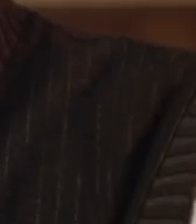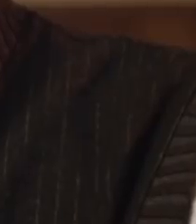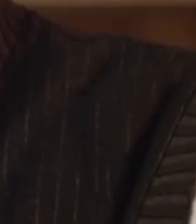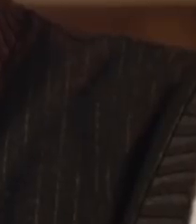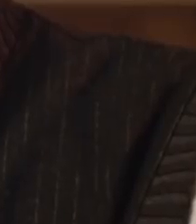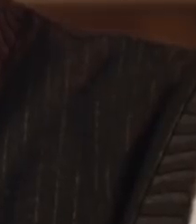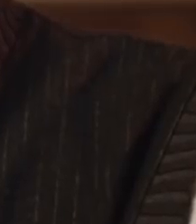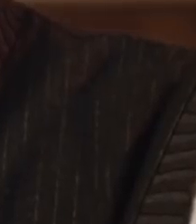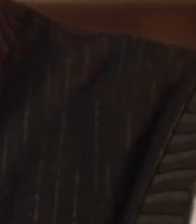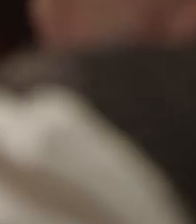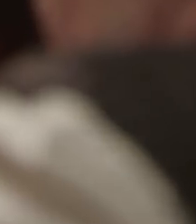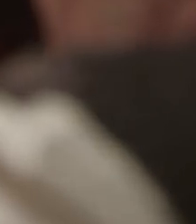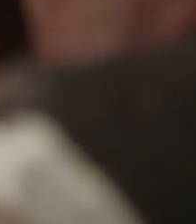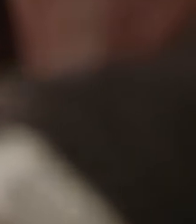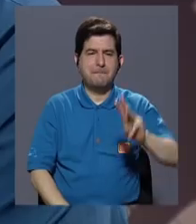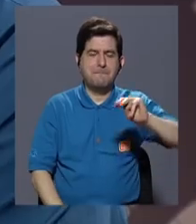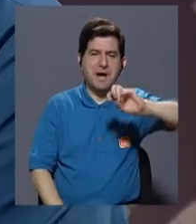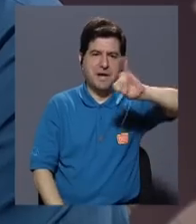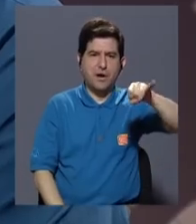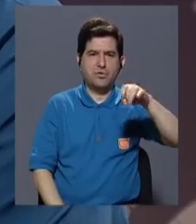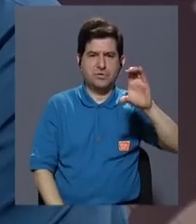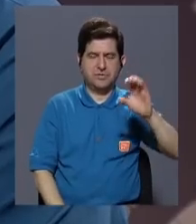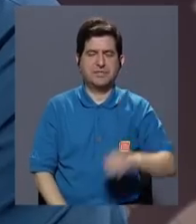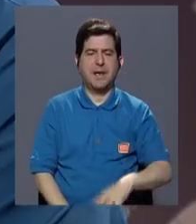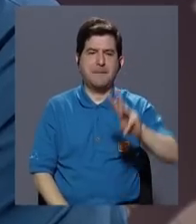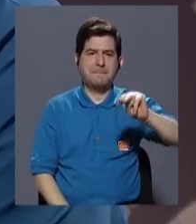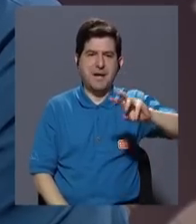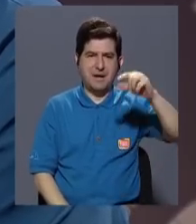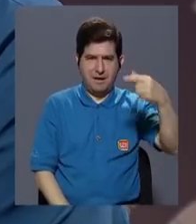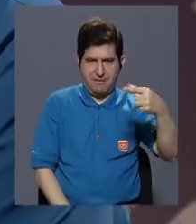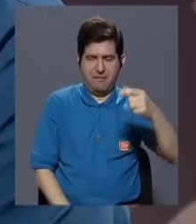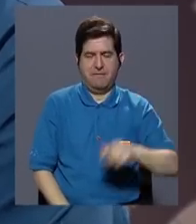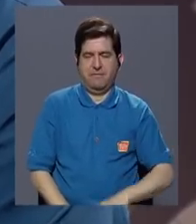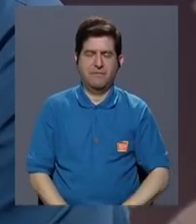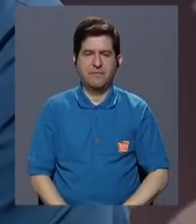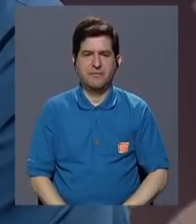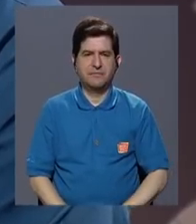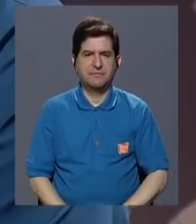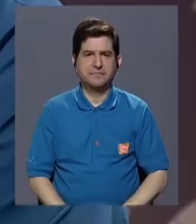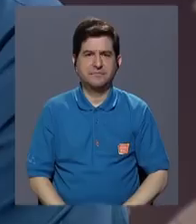actores en maria jose callejas mariano gonzález